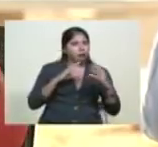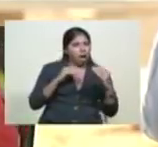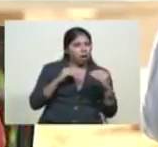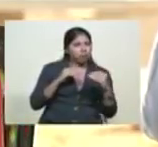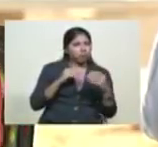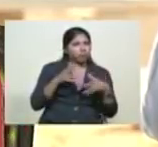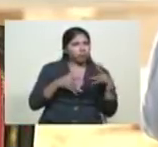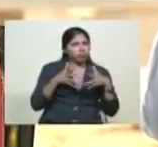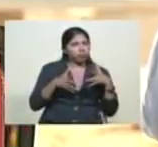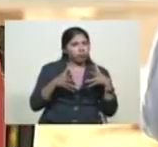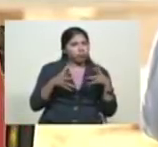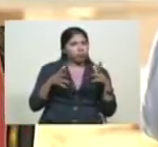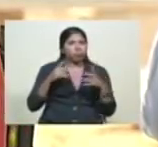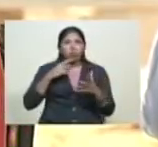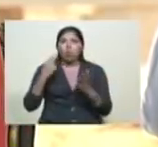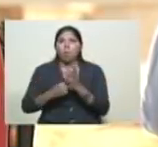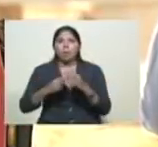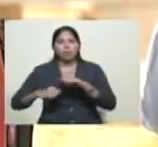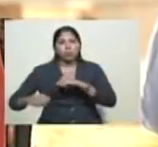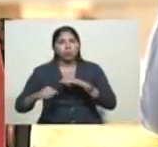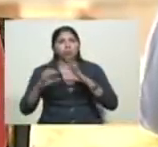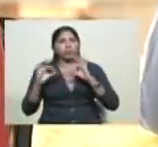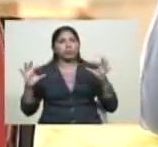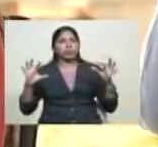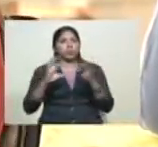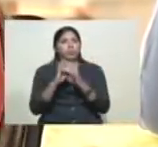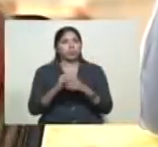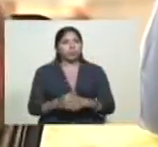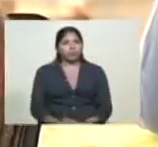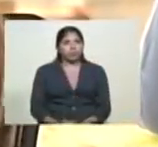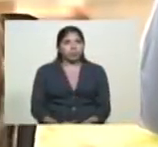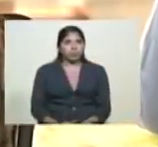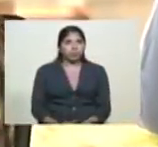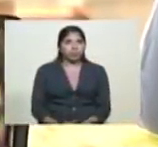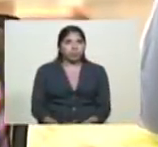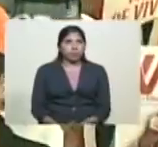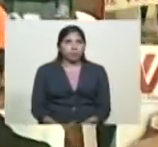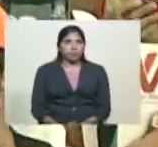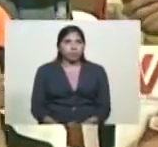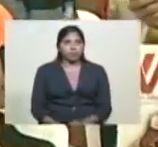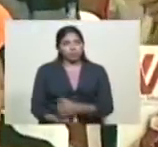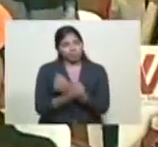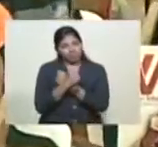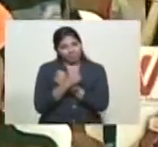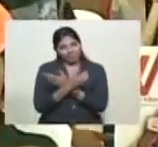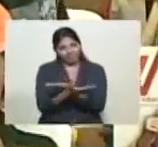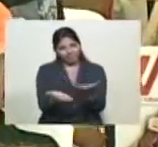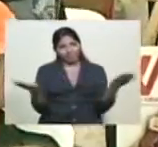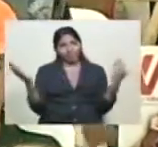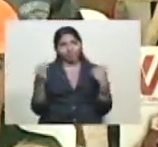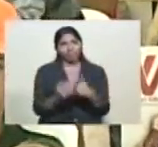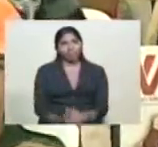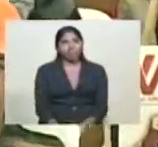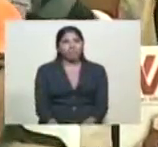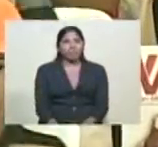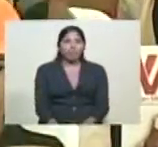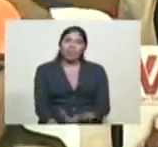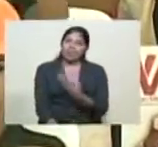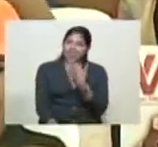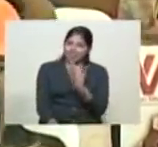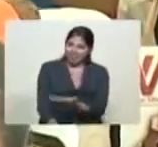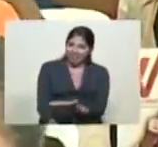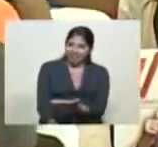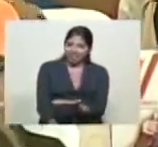que vamos a 5 millones y eso será cumplido también por el gobierno revolucionario. Un abrazo. Gracias, Silvia, por